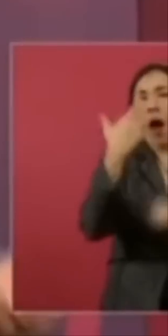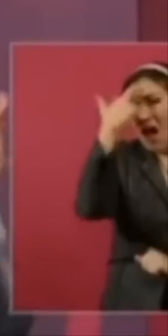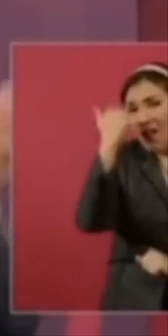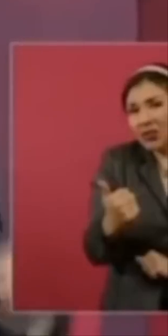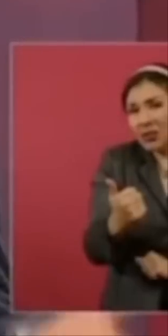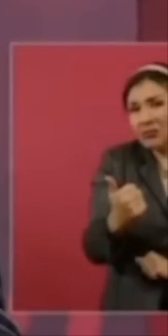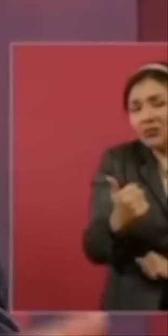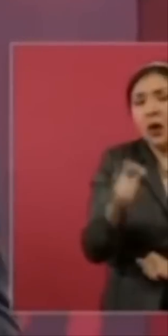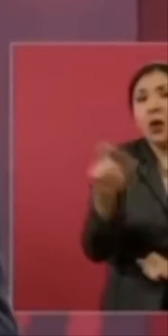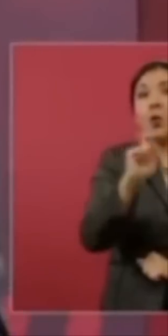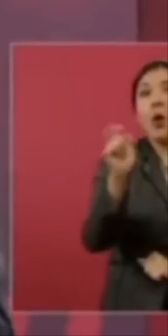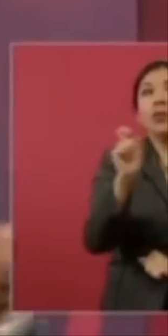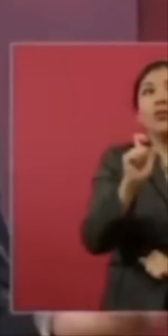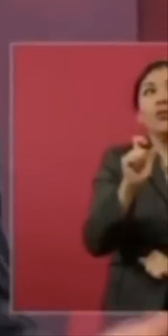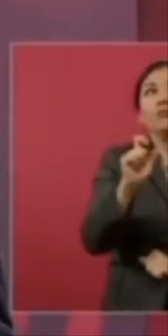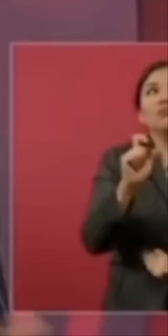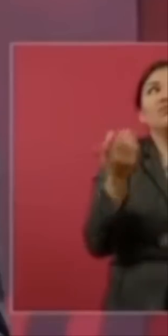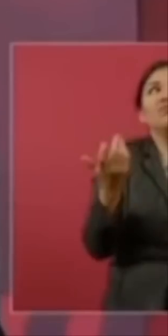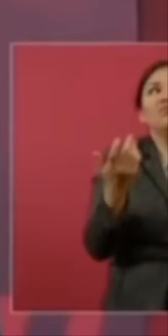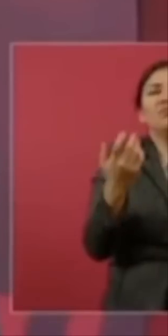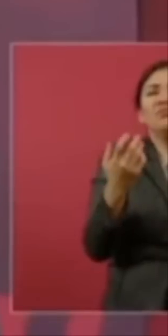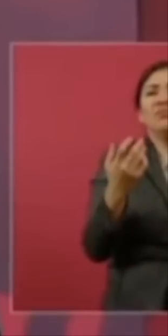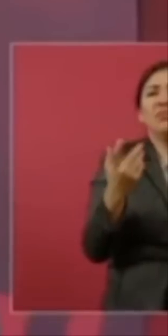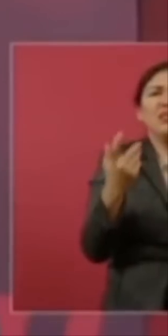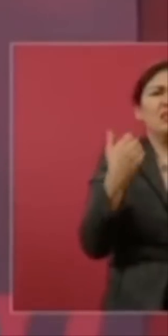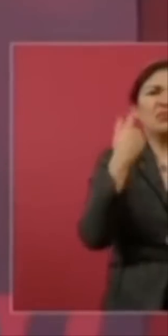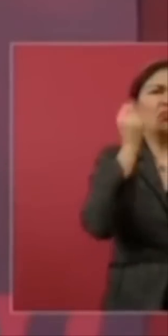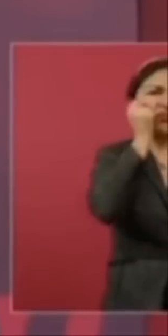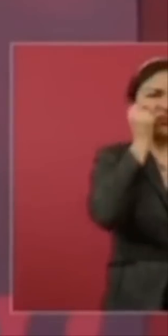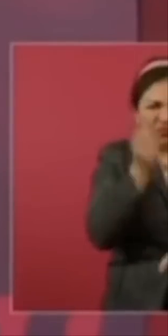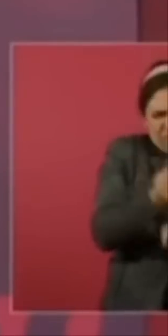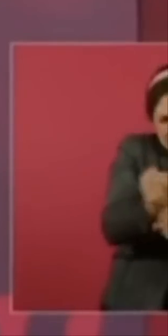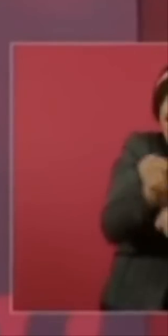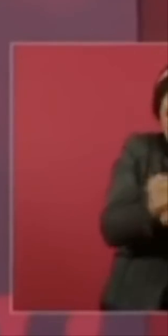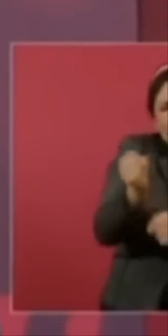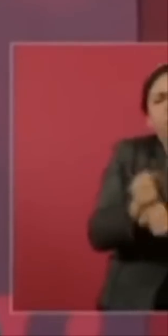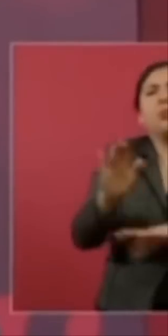usa la fuerza es porque no